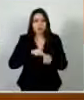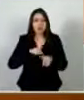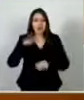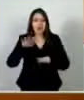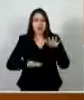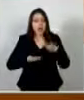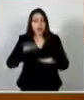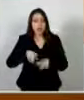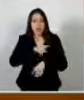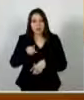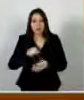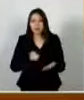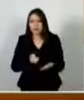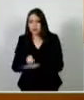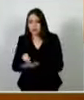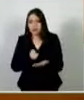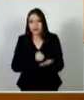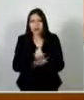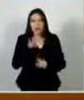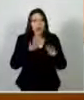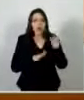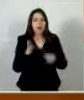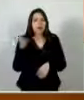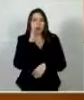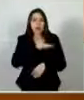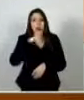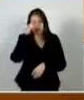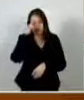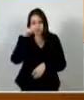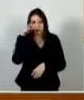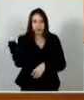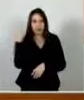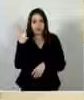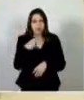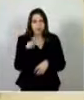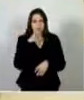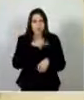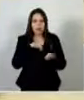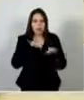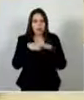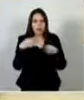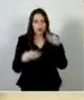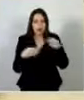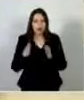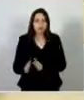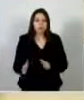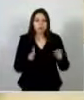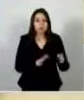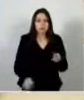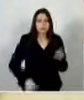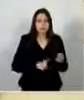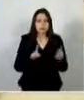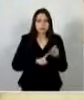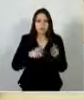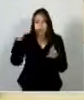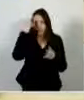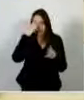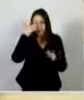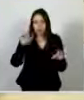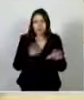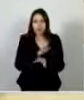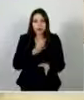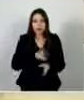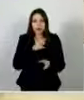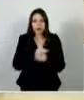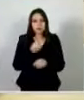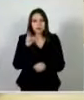veces resuelven, y como en este caso, con una clara dedicatoria. El cuarto, revisar y en su caso reformar el tercer